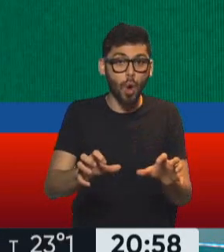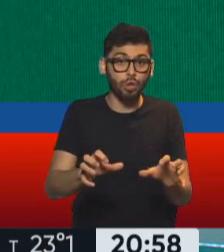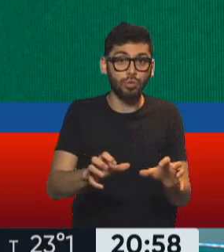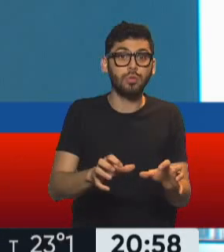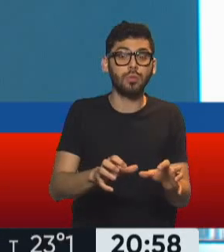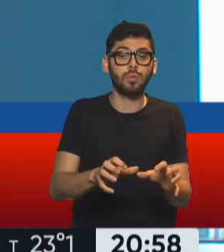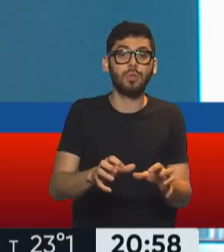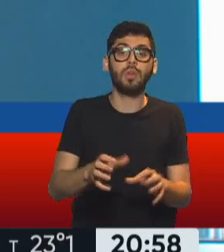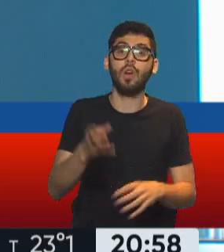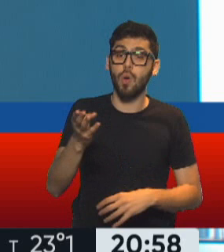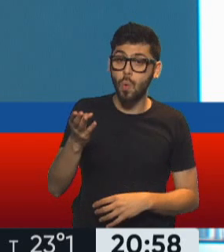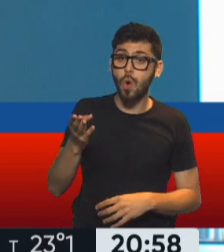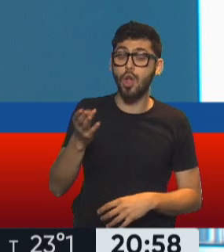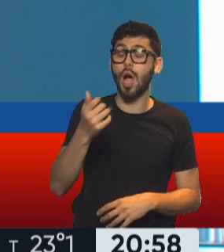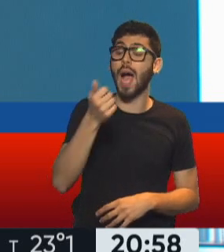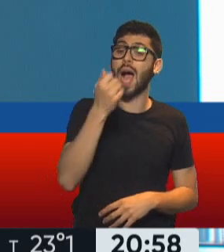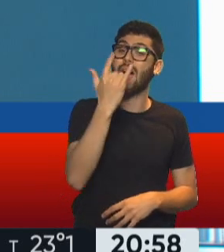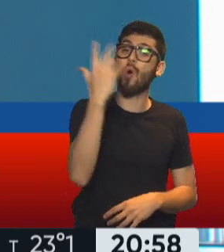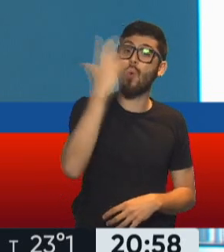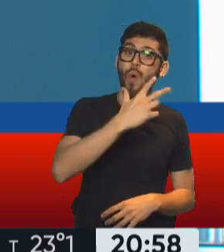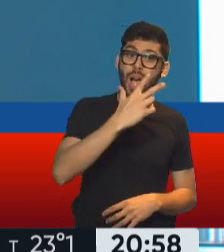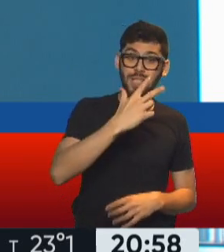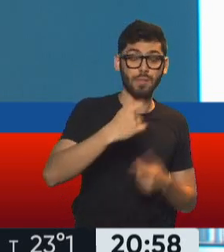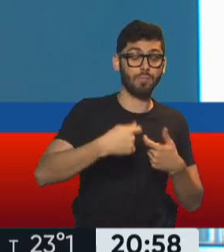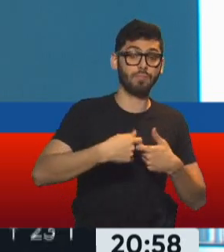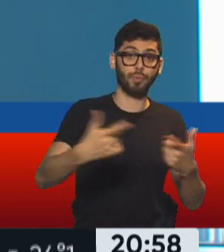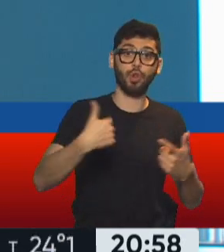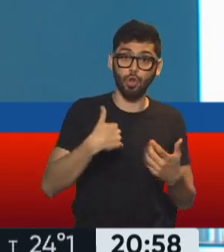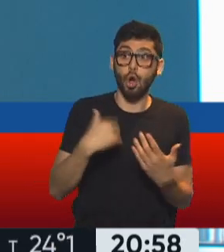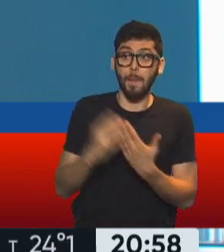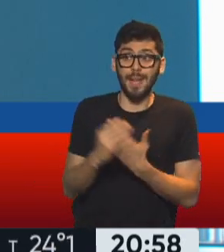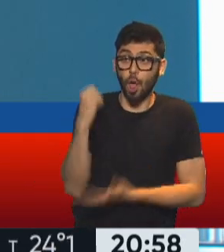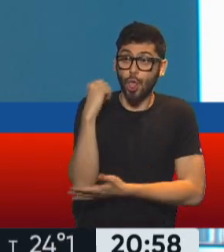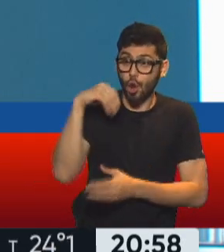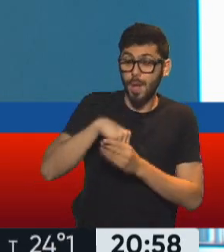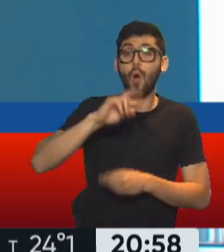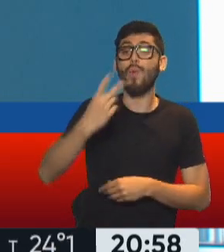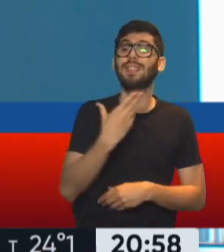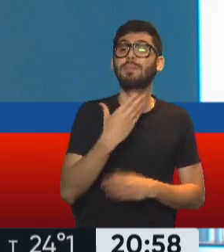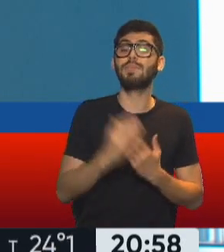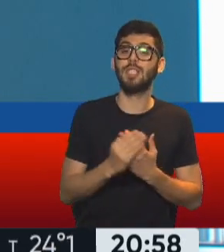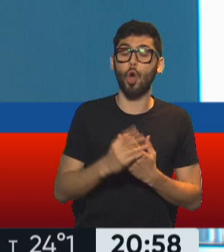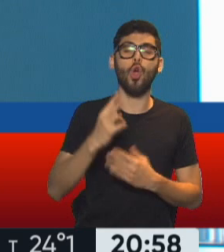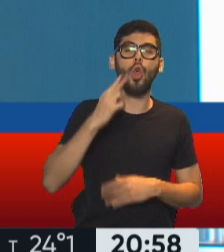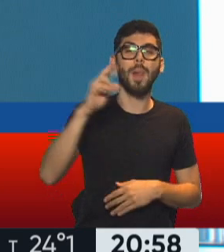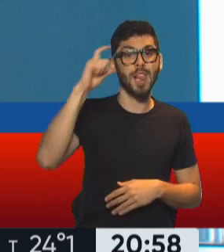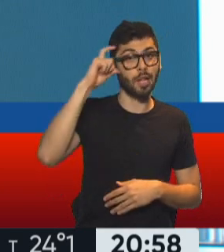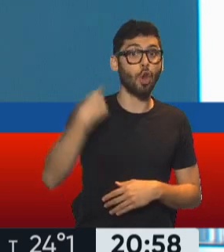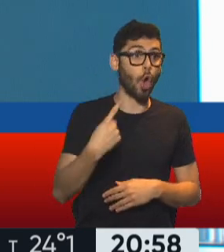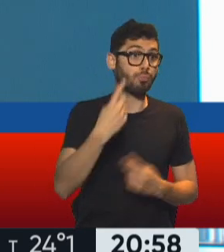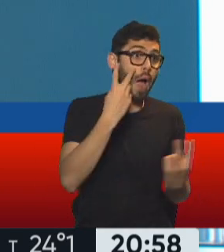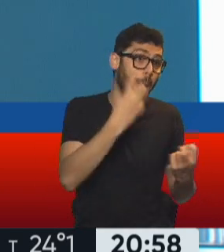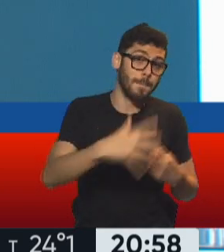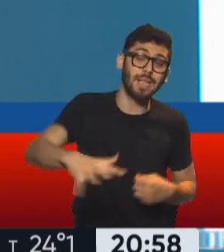podía. Cuando salió la asignación universal por hijo, yo estaba en el Ministerio de Economía, era viceministro del 2010, hicimos un trabajo de campo en